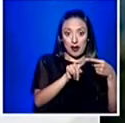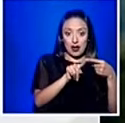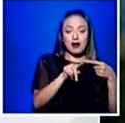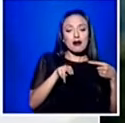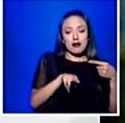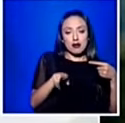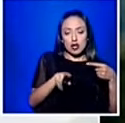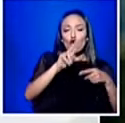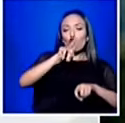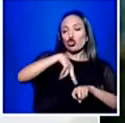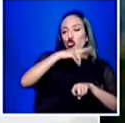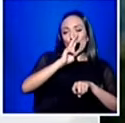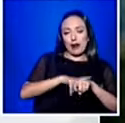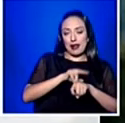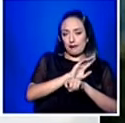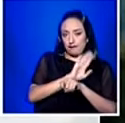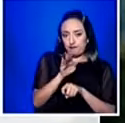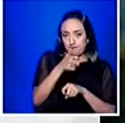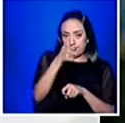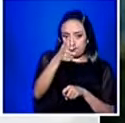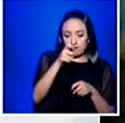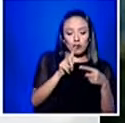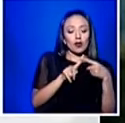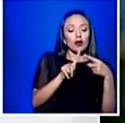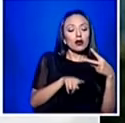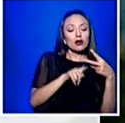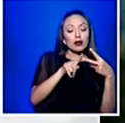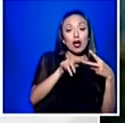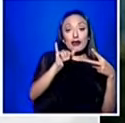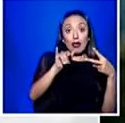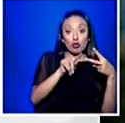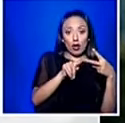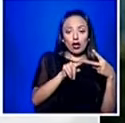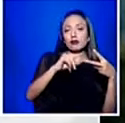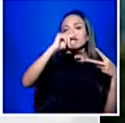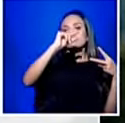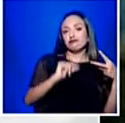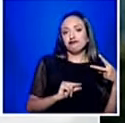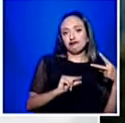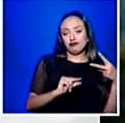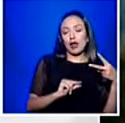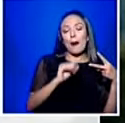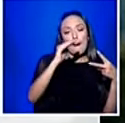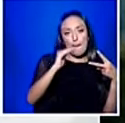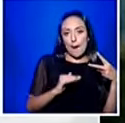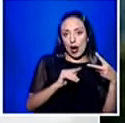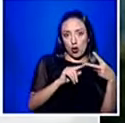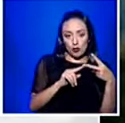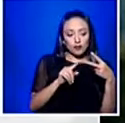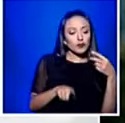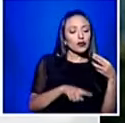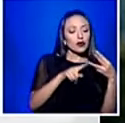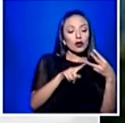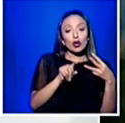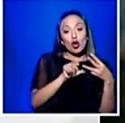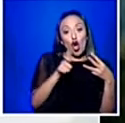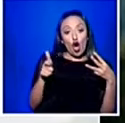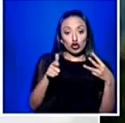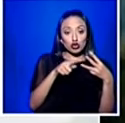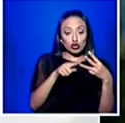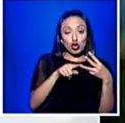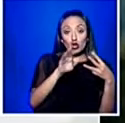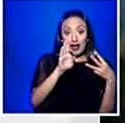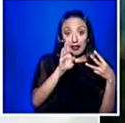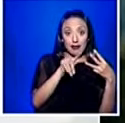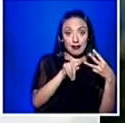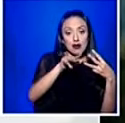con 4.3 metros cúbicos por segundo. El Yanuncay se mantiene bajo con 1.40 metros cúbicos por segundo. Lo